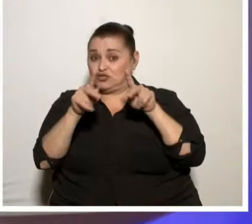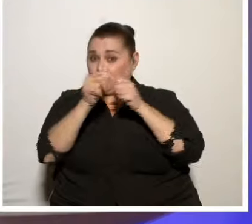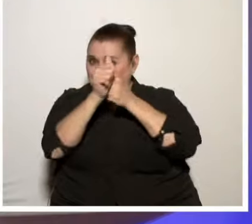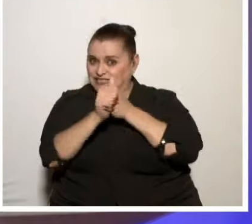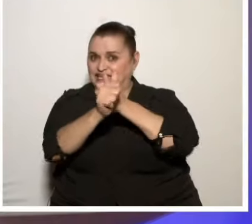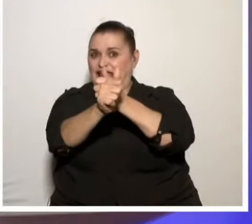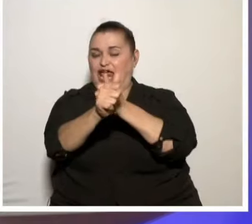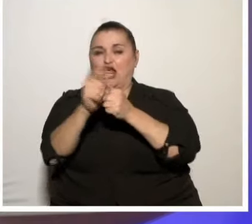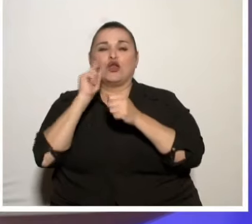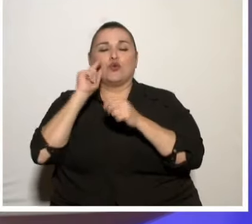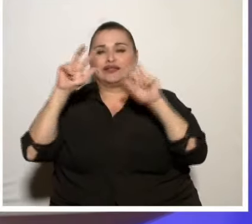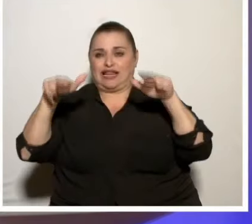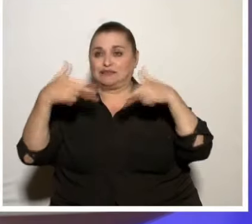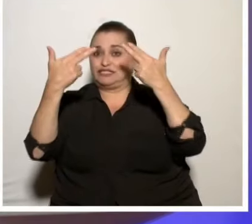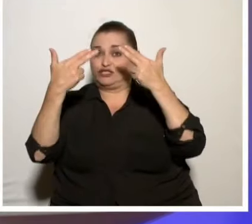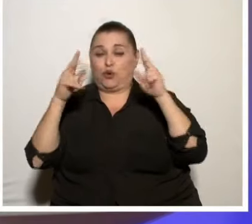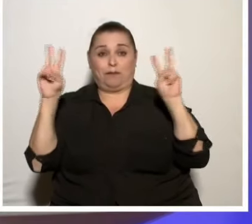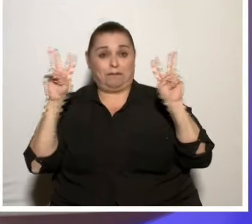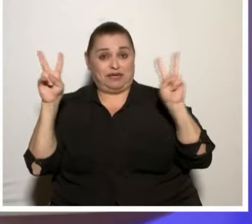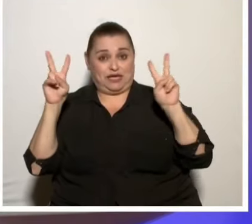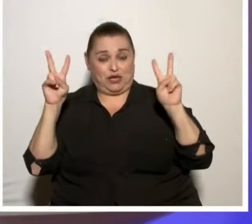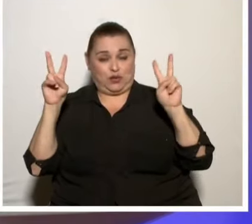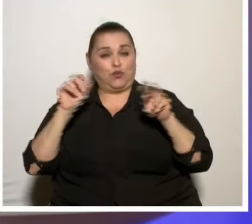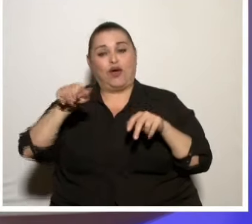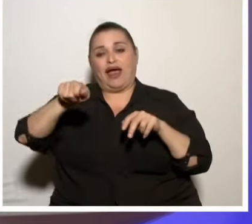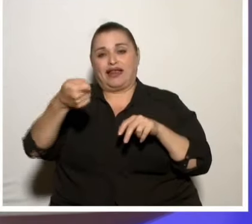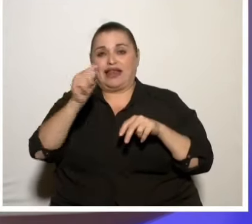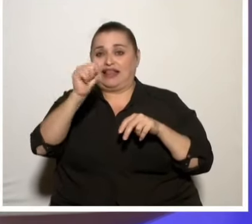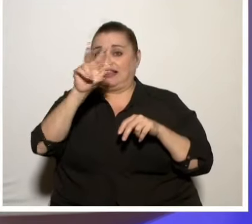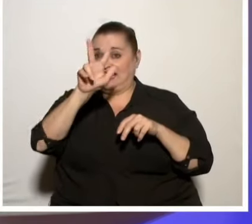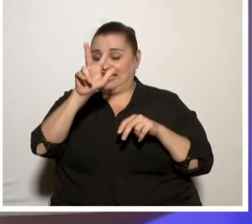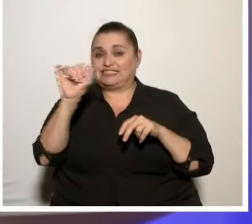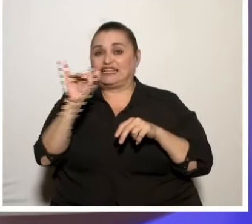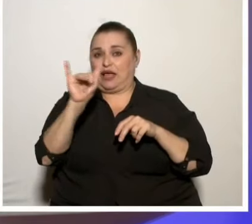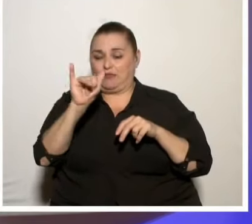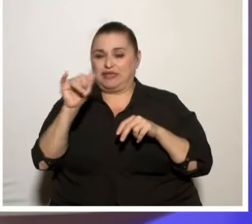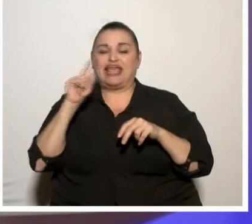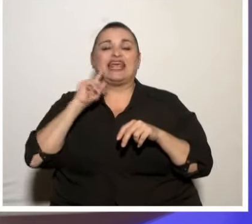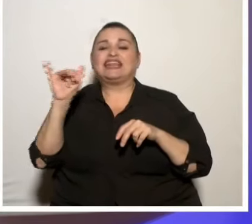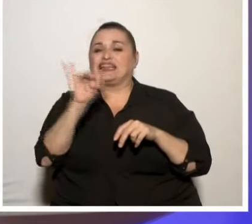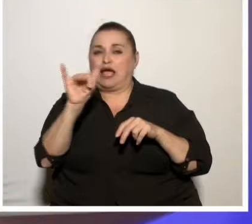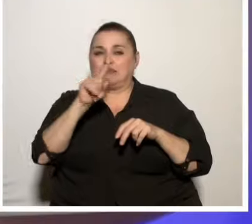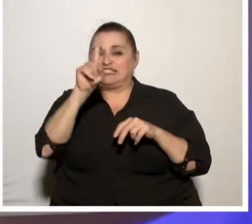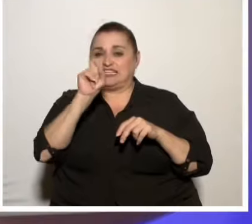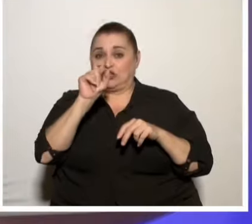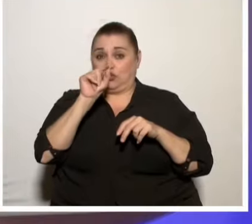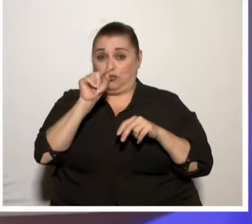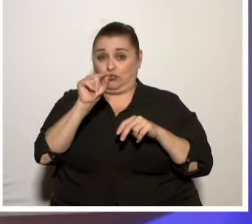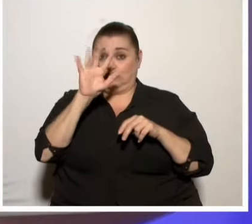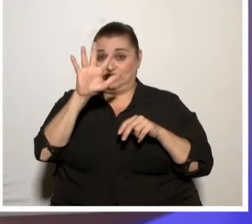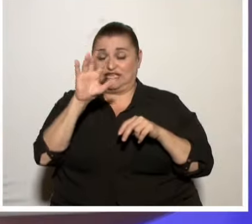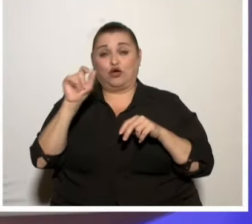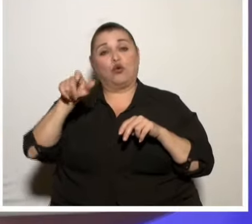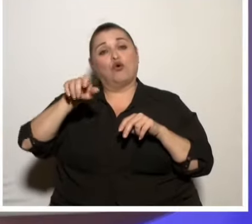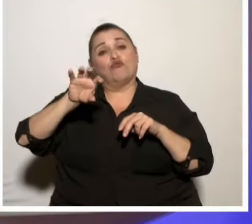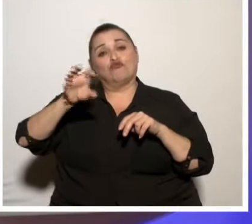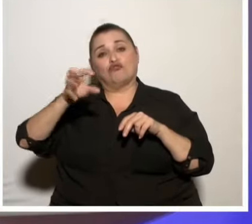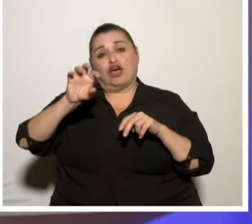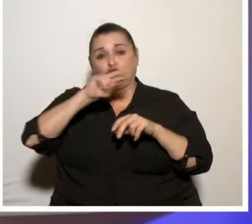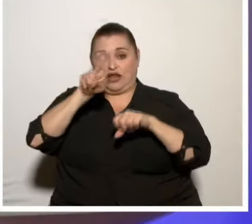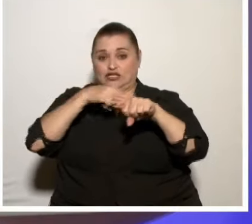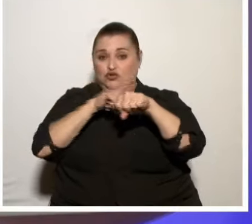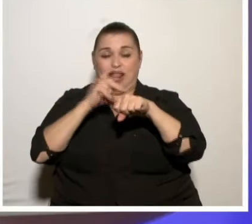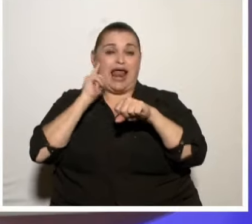esta transmisión en vivo a través de la señal de Canal 13, pero también en la 101.5 de Radio Nacional y las